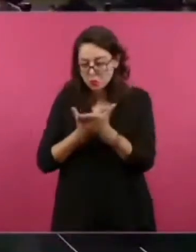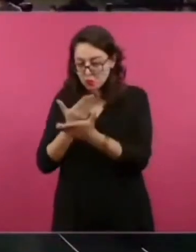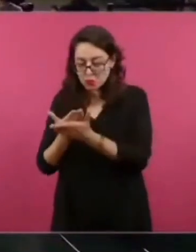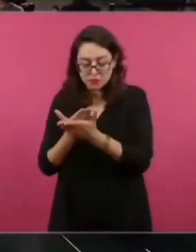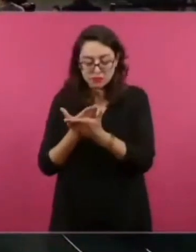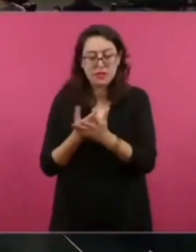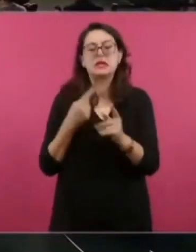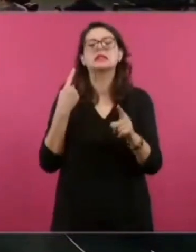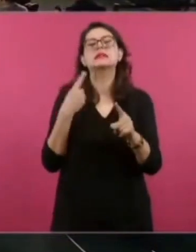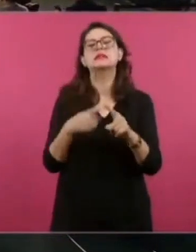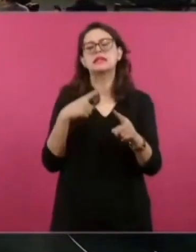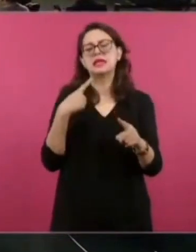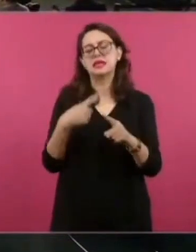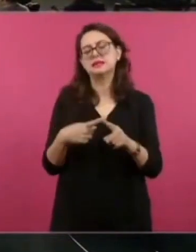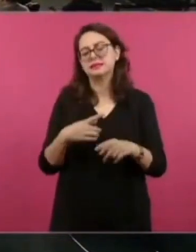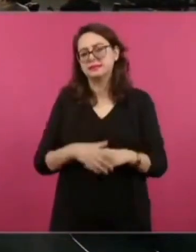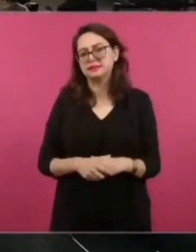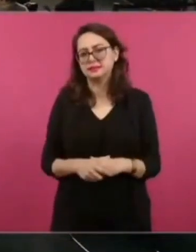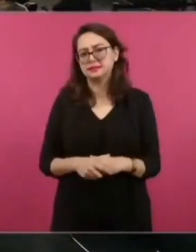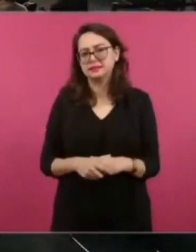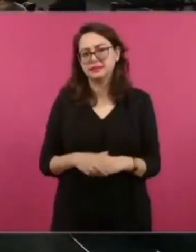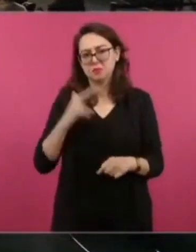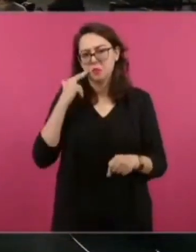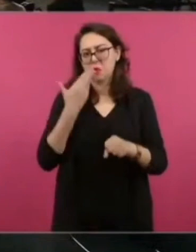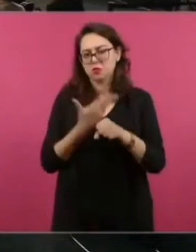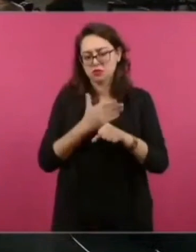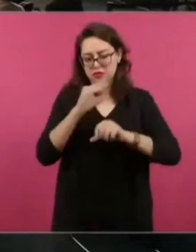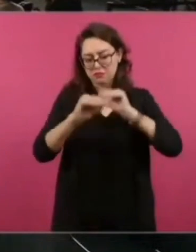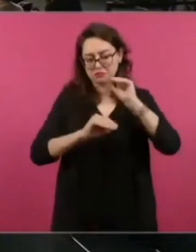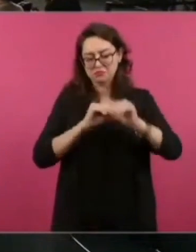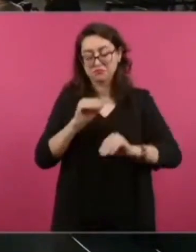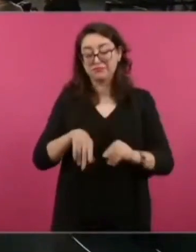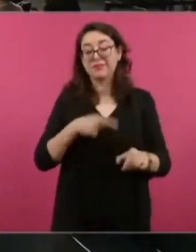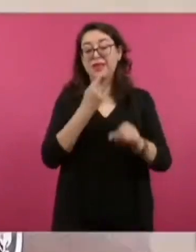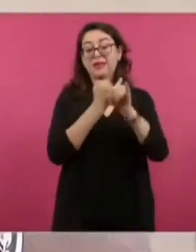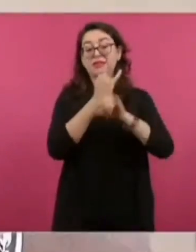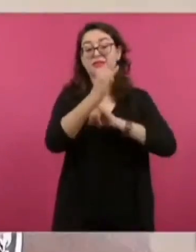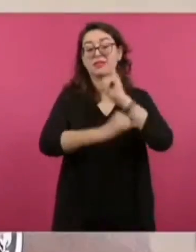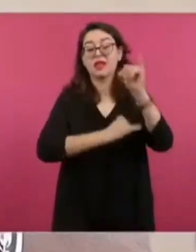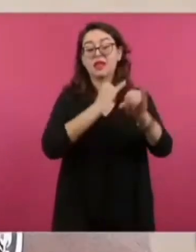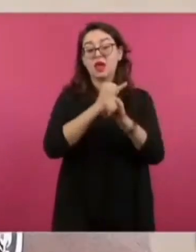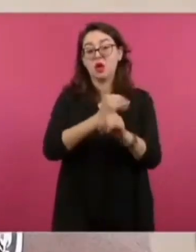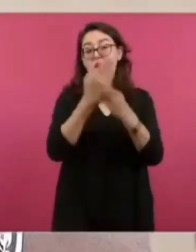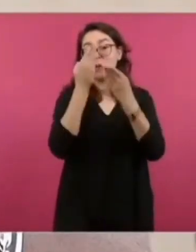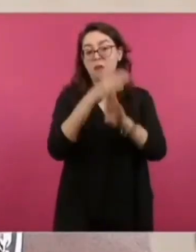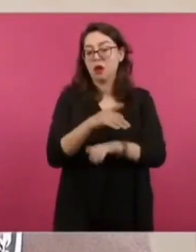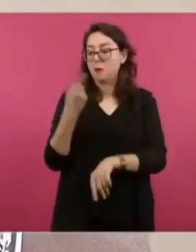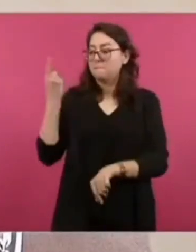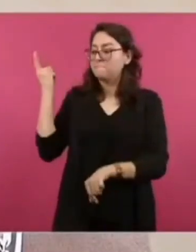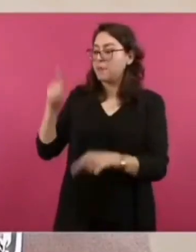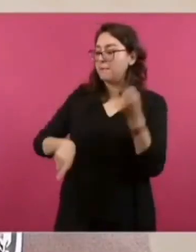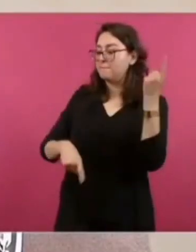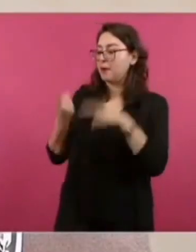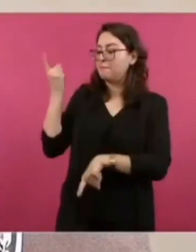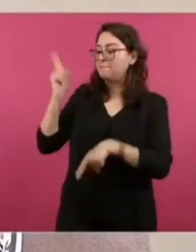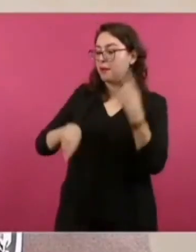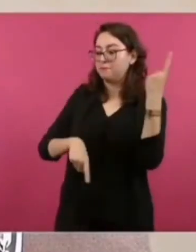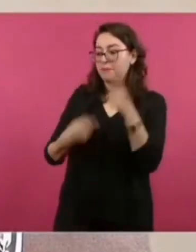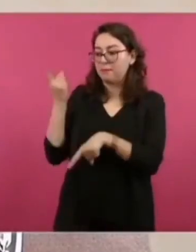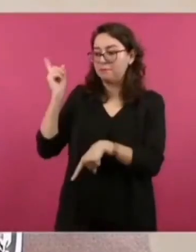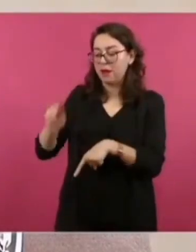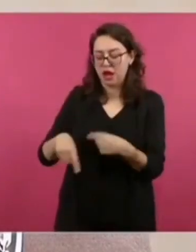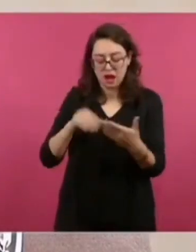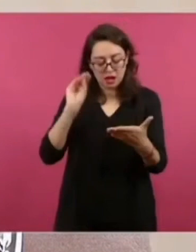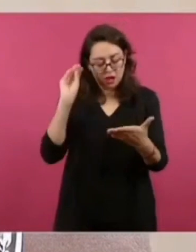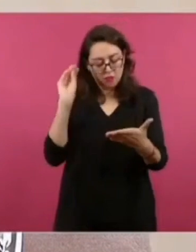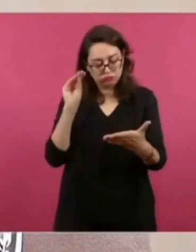siguiendo las pautas o las recomendaciones de los organismos financieros internacionales. No teníamos nosotros